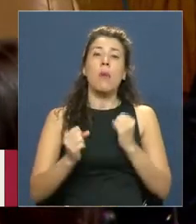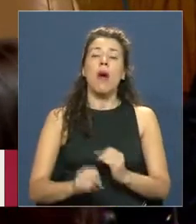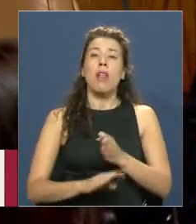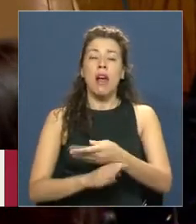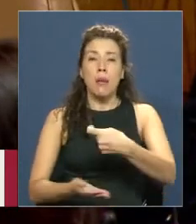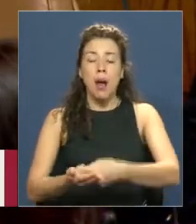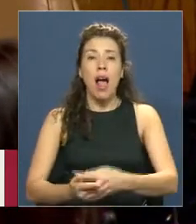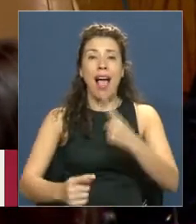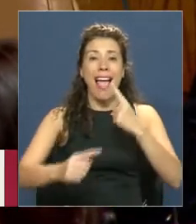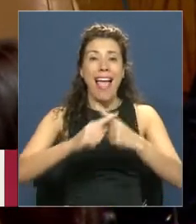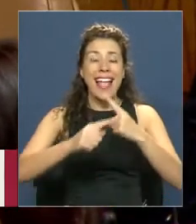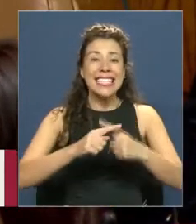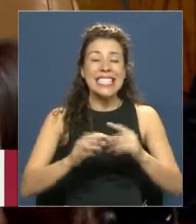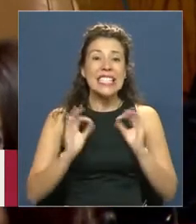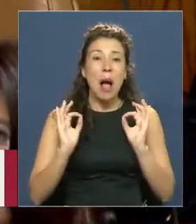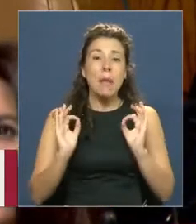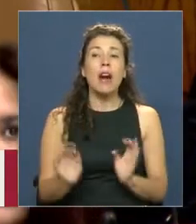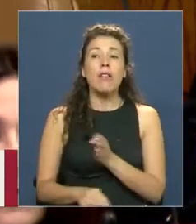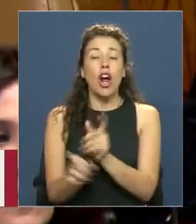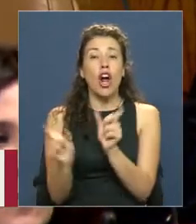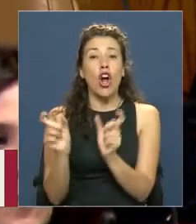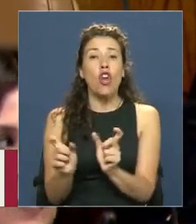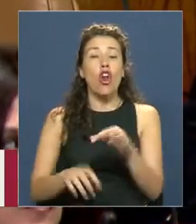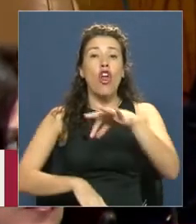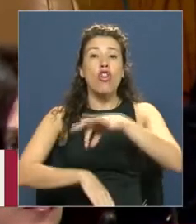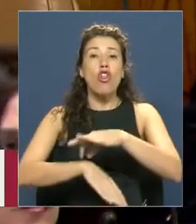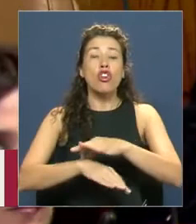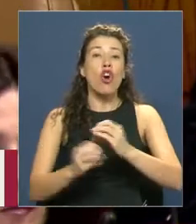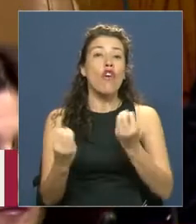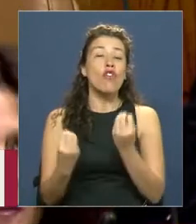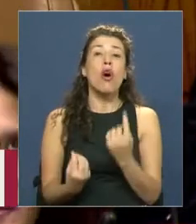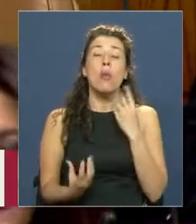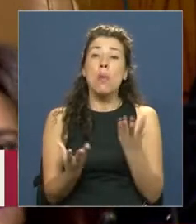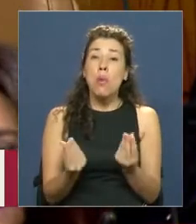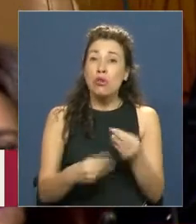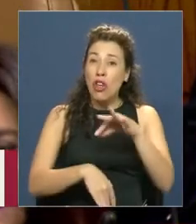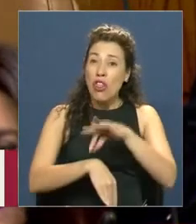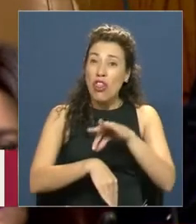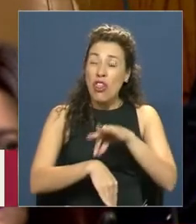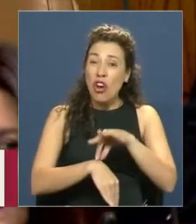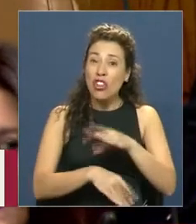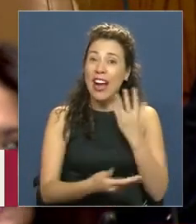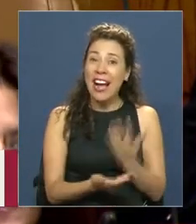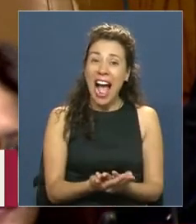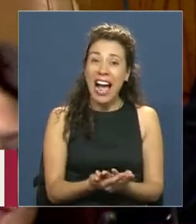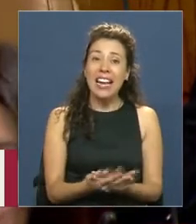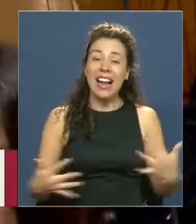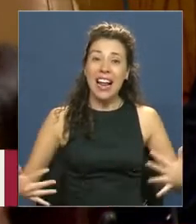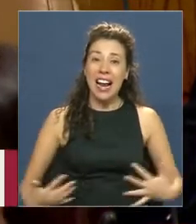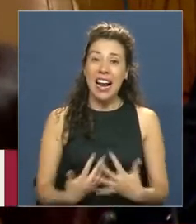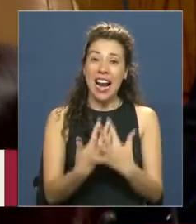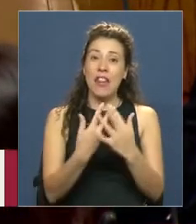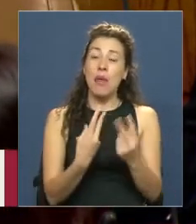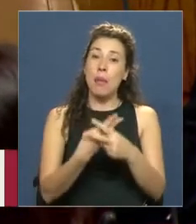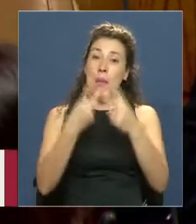a controles y a especialistas adecuados, porque además muchos de los especialistas que tenemos en las redes públicas